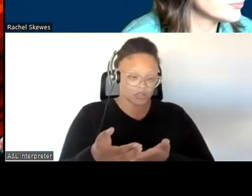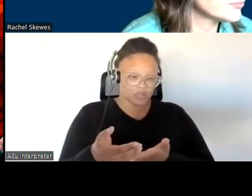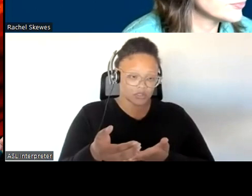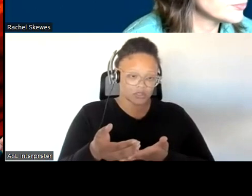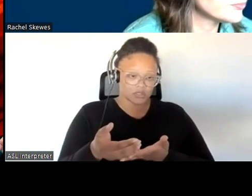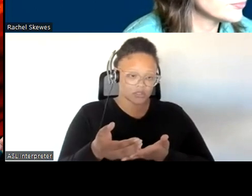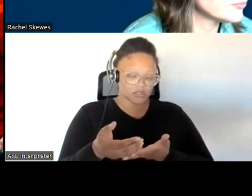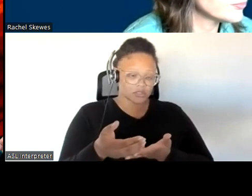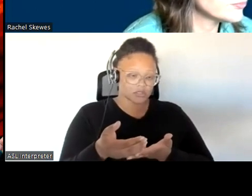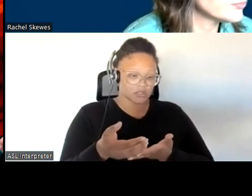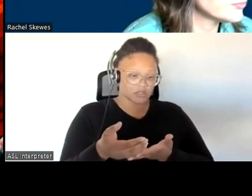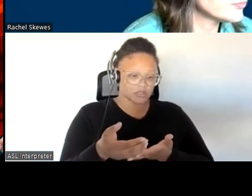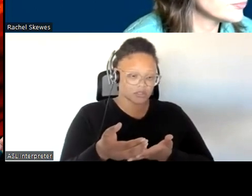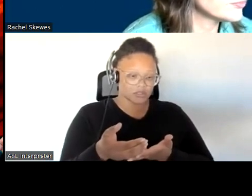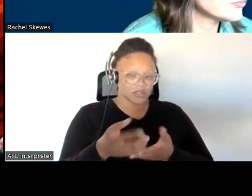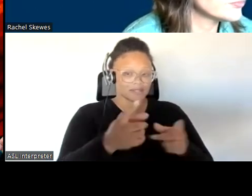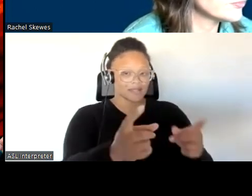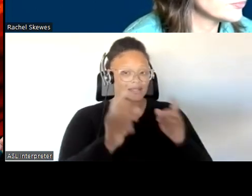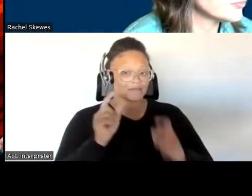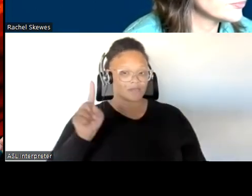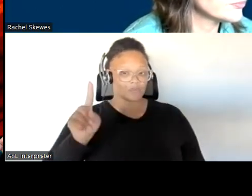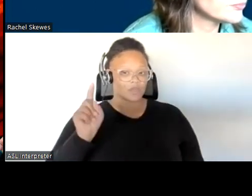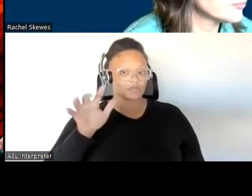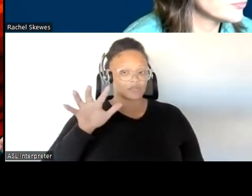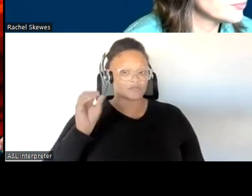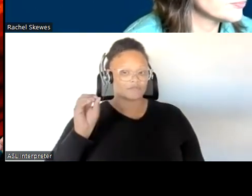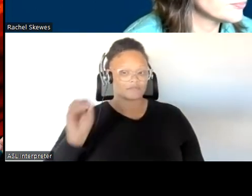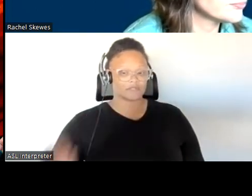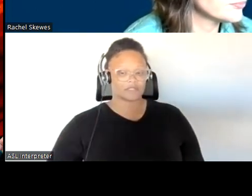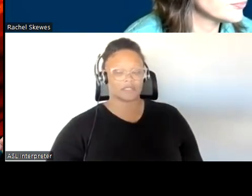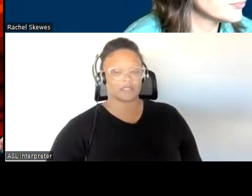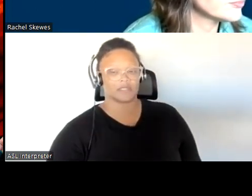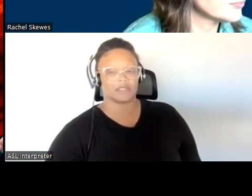150 del seguro social, creo que es.